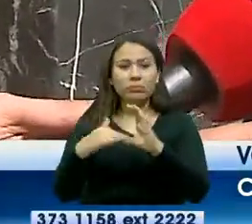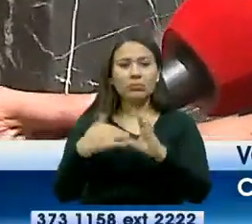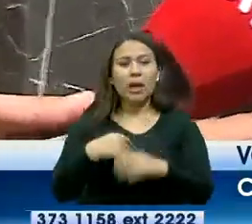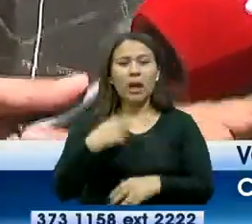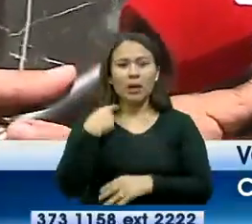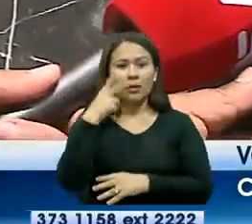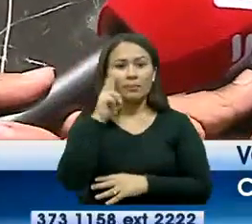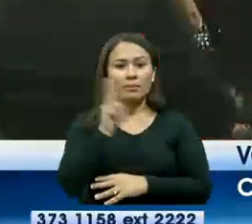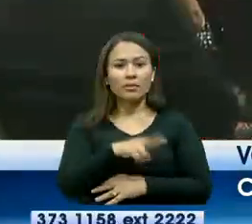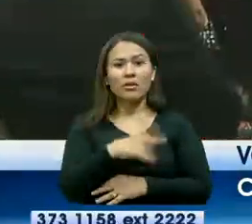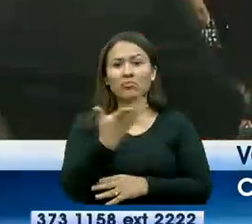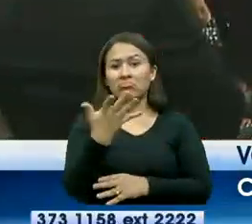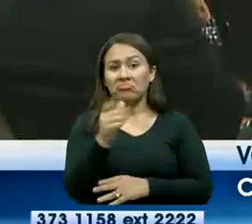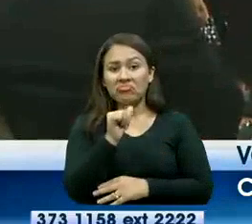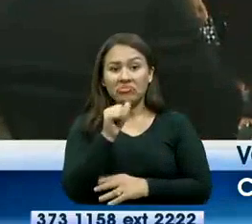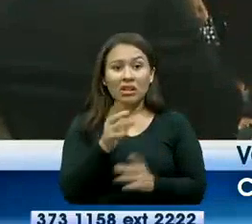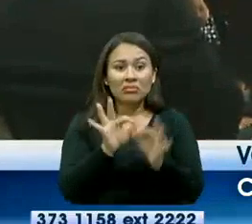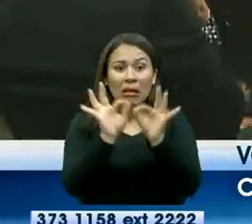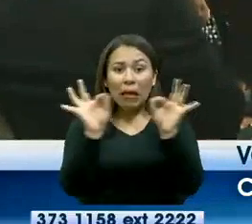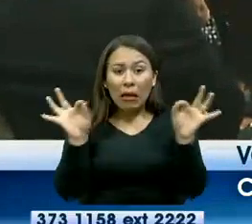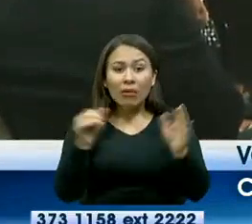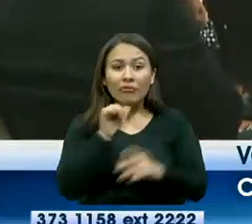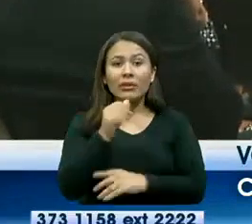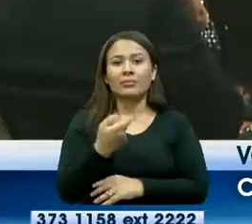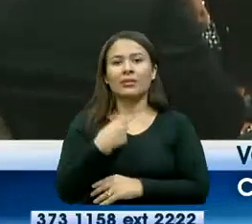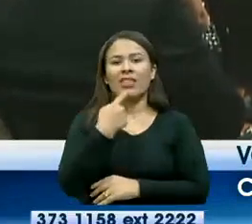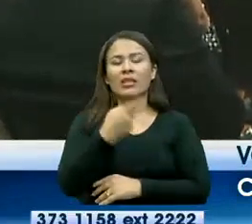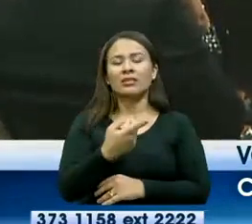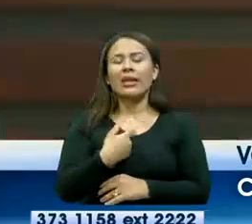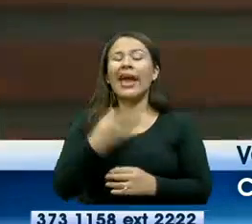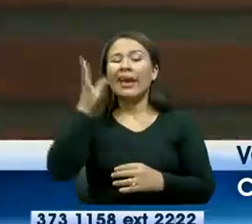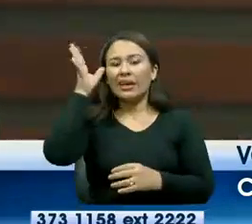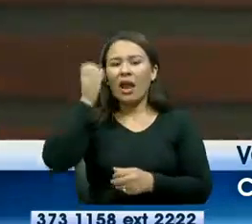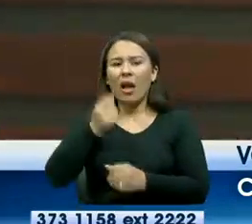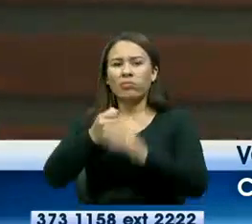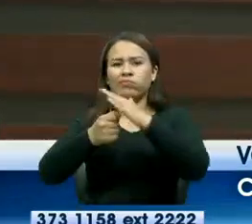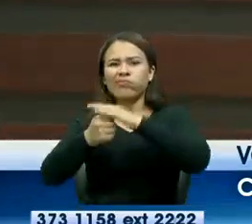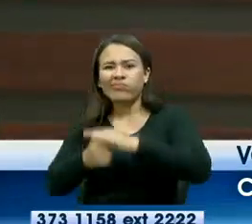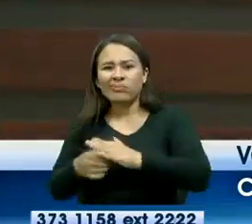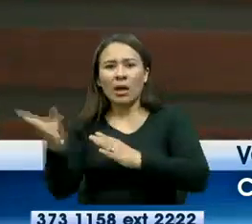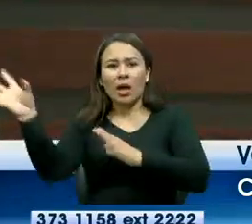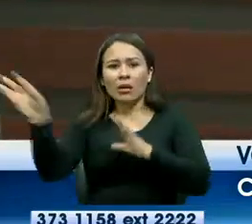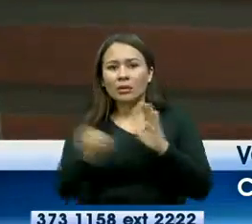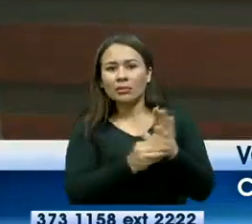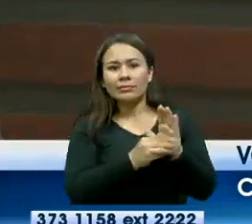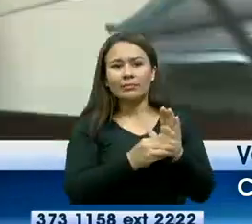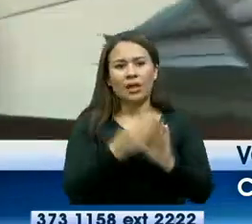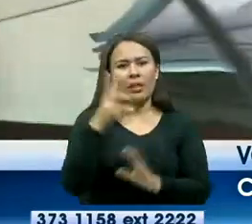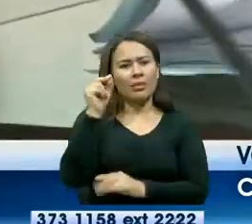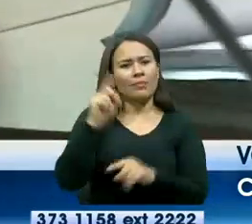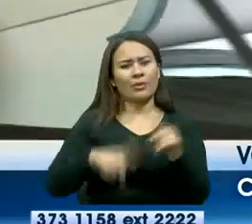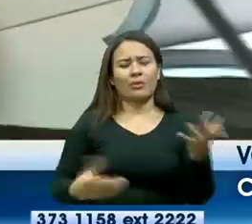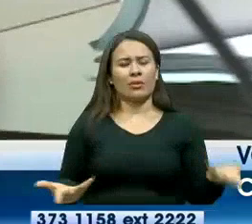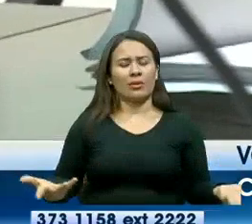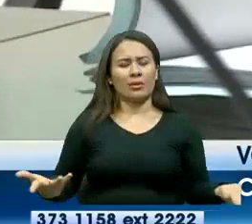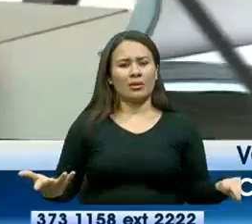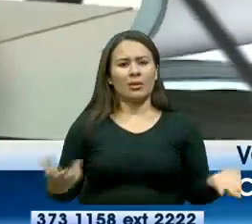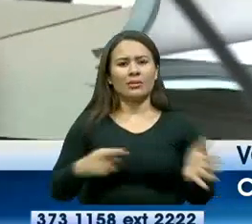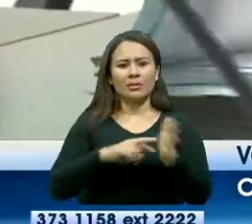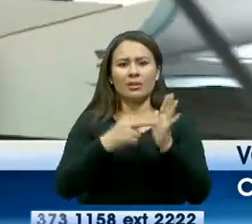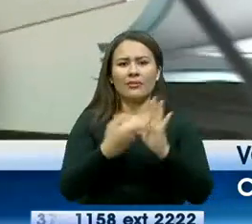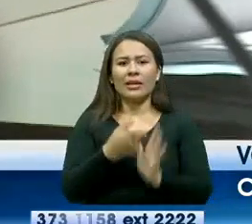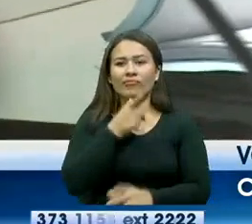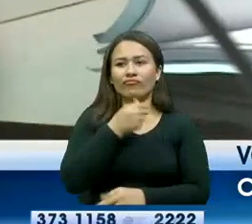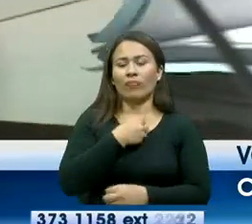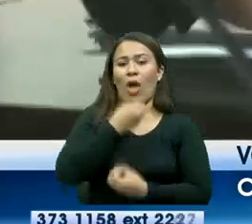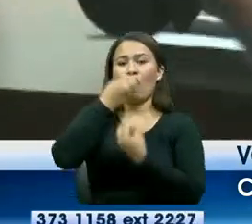dice absolutamente nada. Que tratar de involucrar en un entramado de presiones al presidente de la judicatura es inaceptable. Desestiman también